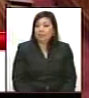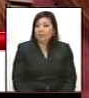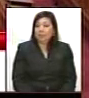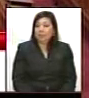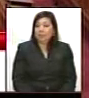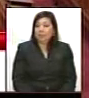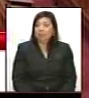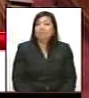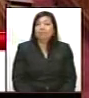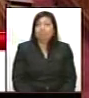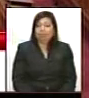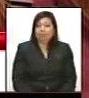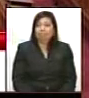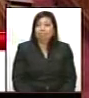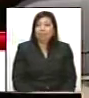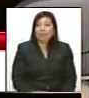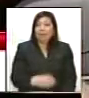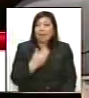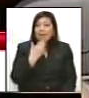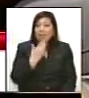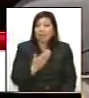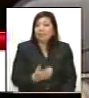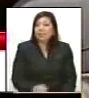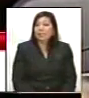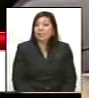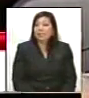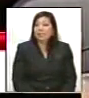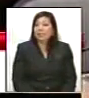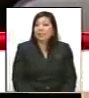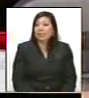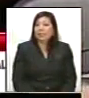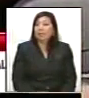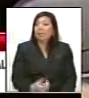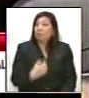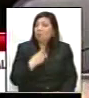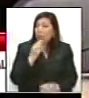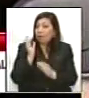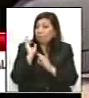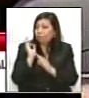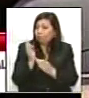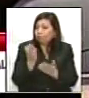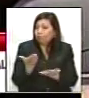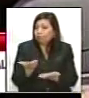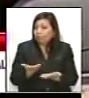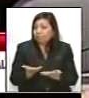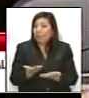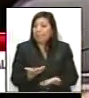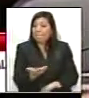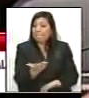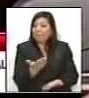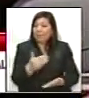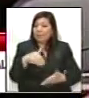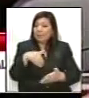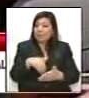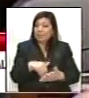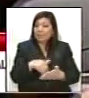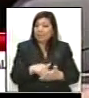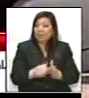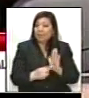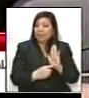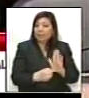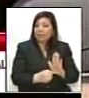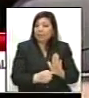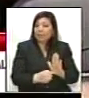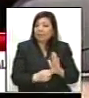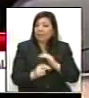gracias presidente por las consideraciones que hemos expuesto pido la votación a la representación